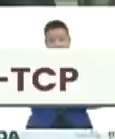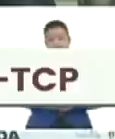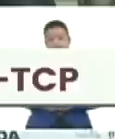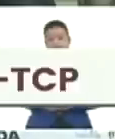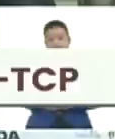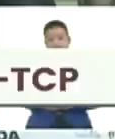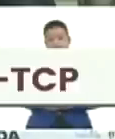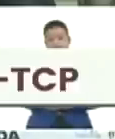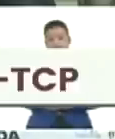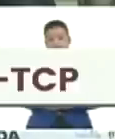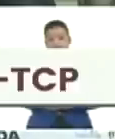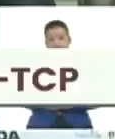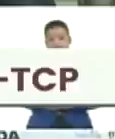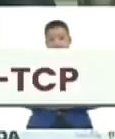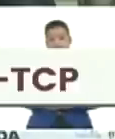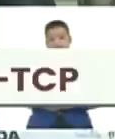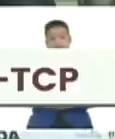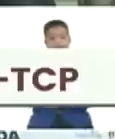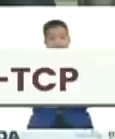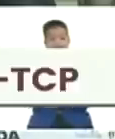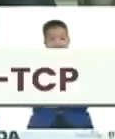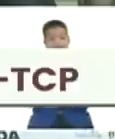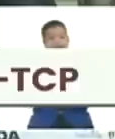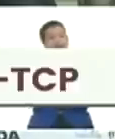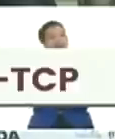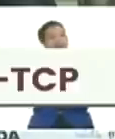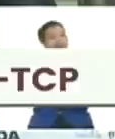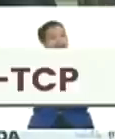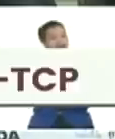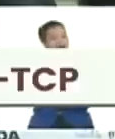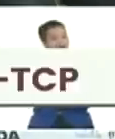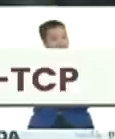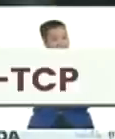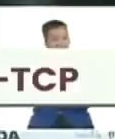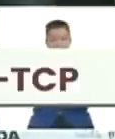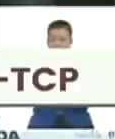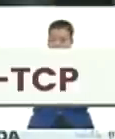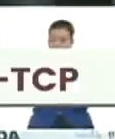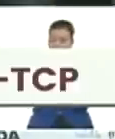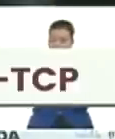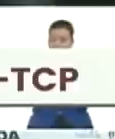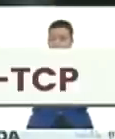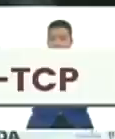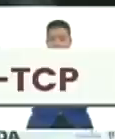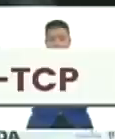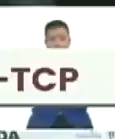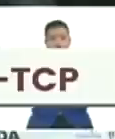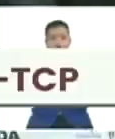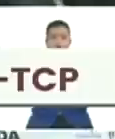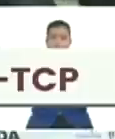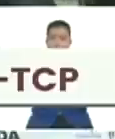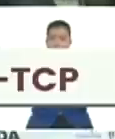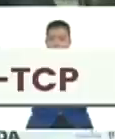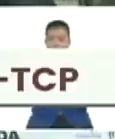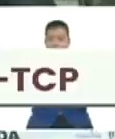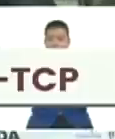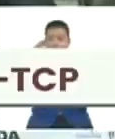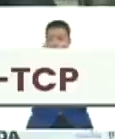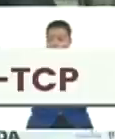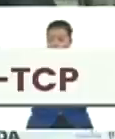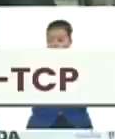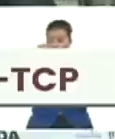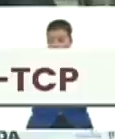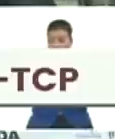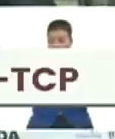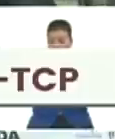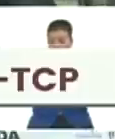envía sus mejores deseos por el éxito de esta cumbre, una cumbre que se realiza en momentos